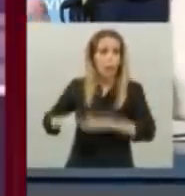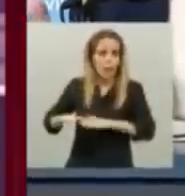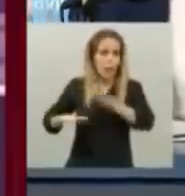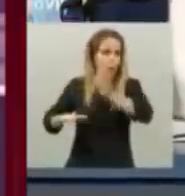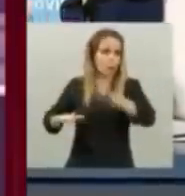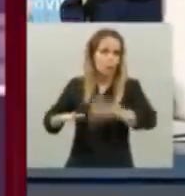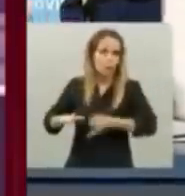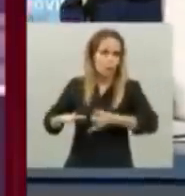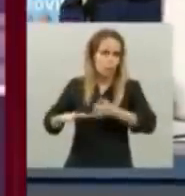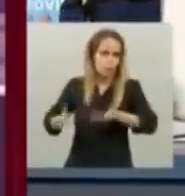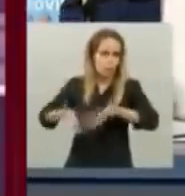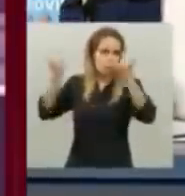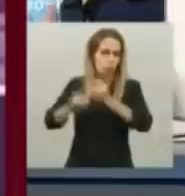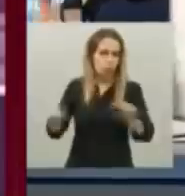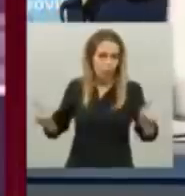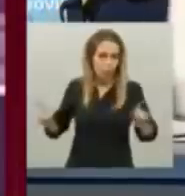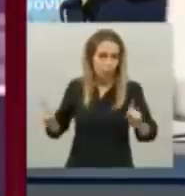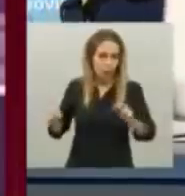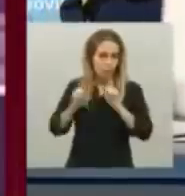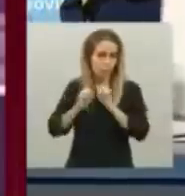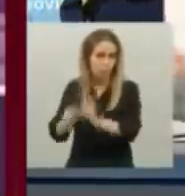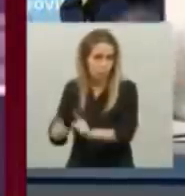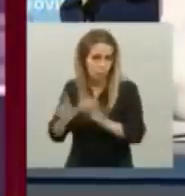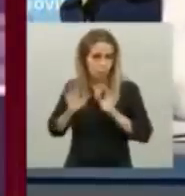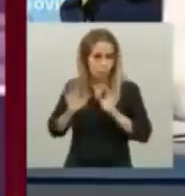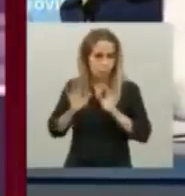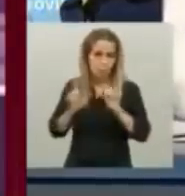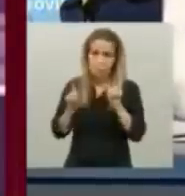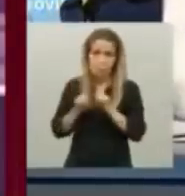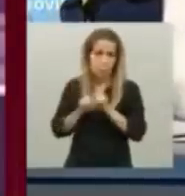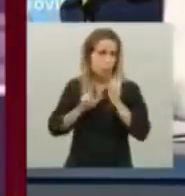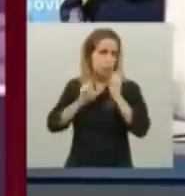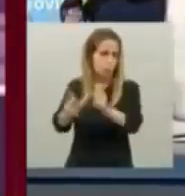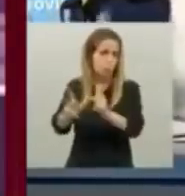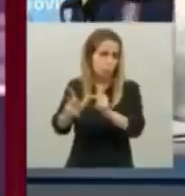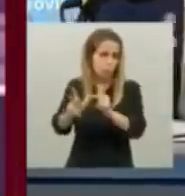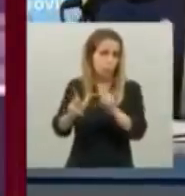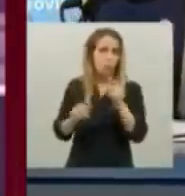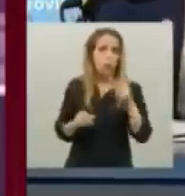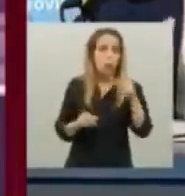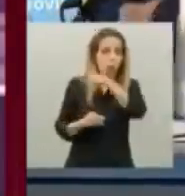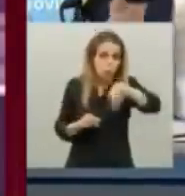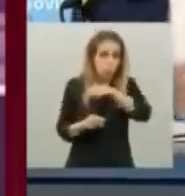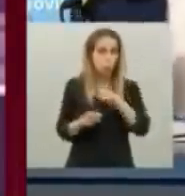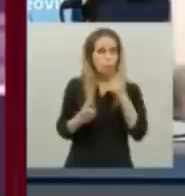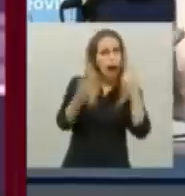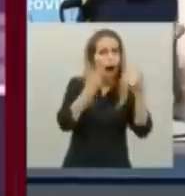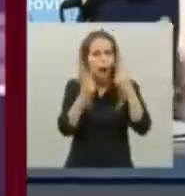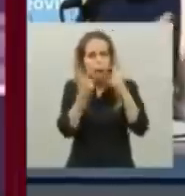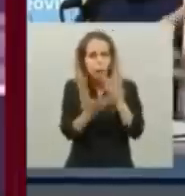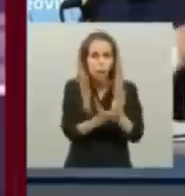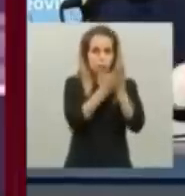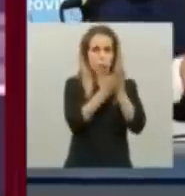para evitar este problema testeos masivos testeo masivos testeos masivos que pasa sabes cuál era el problema